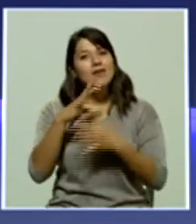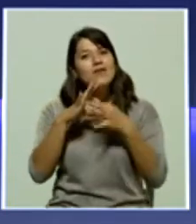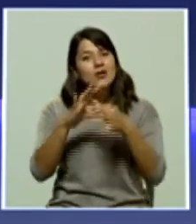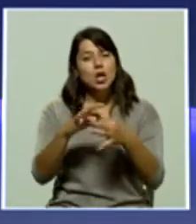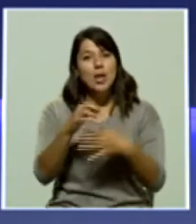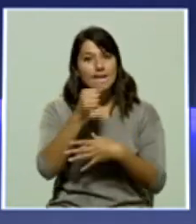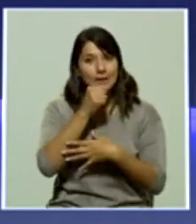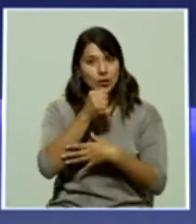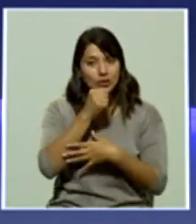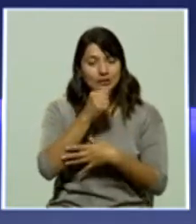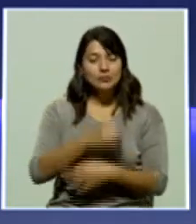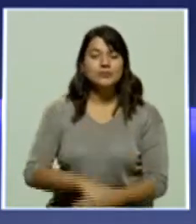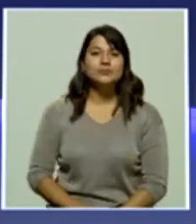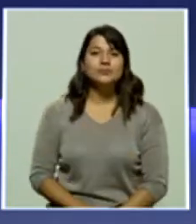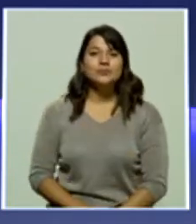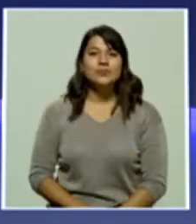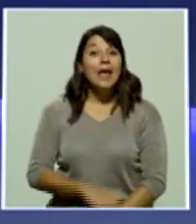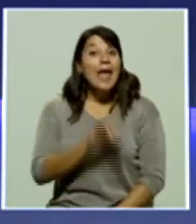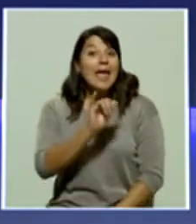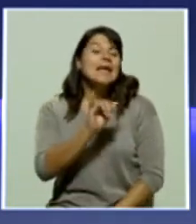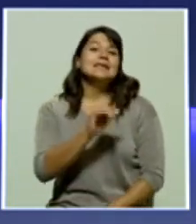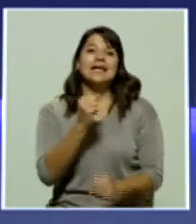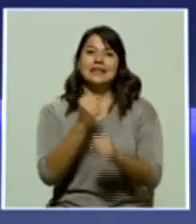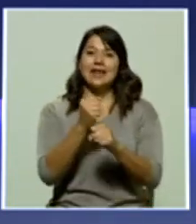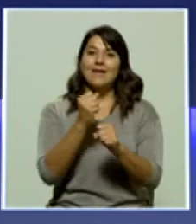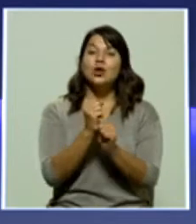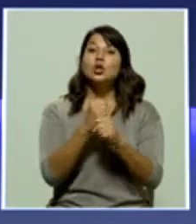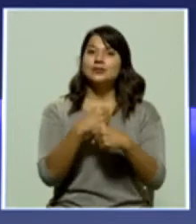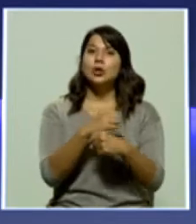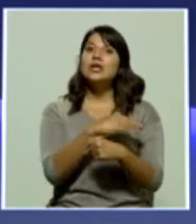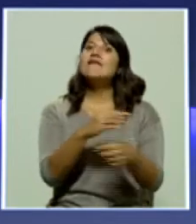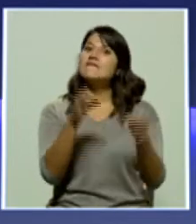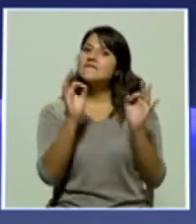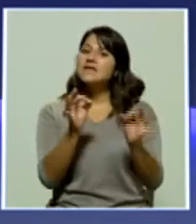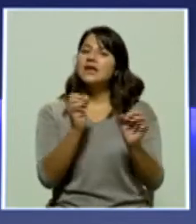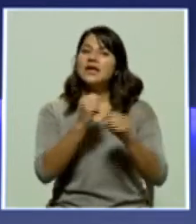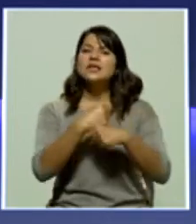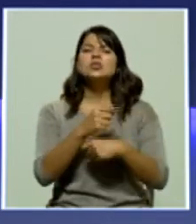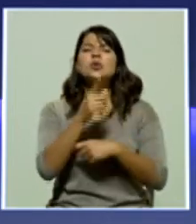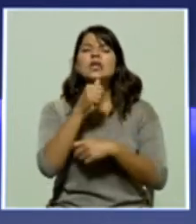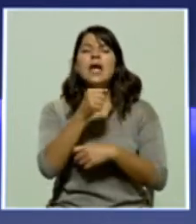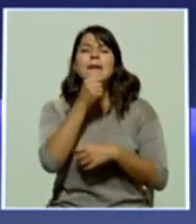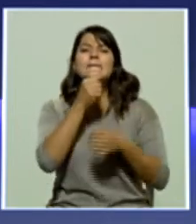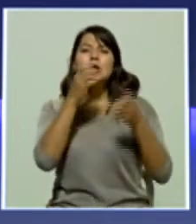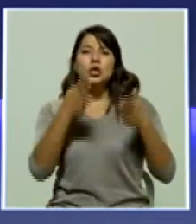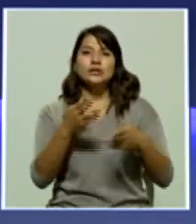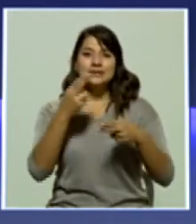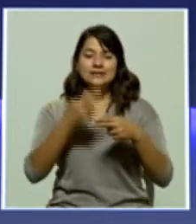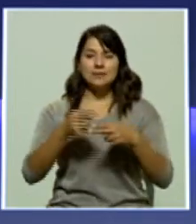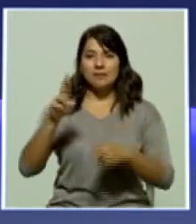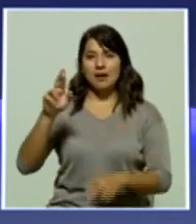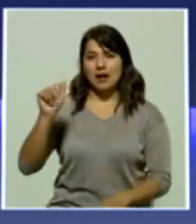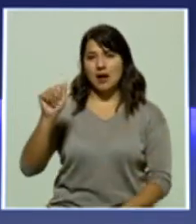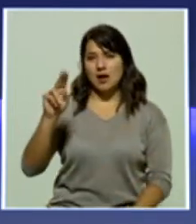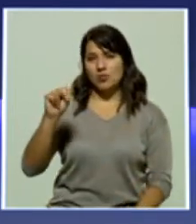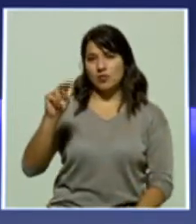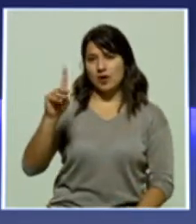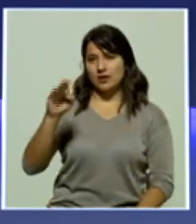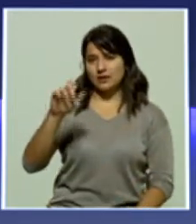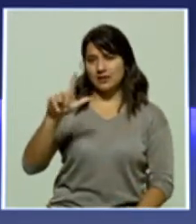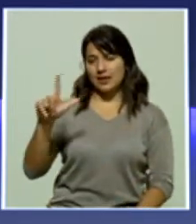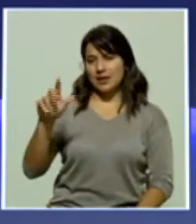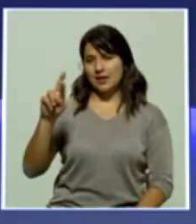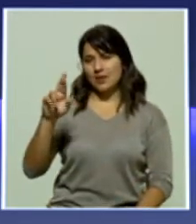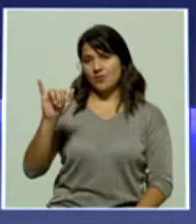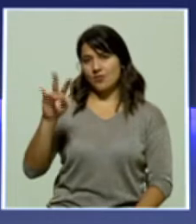el documental. Esto es lo que hicieron, y muy bien hecho, el periodista Randall Rivera y la documentalista